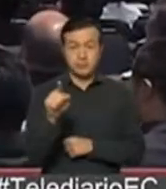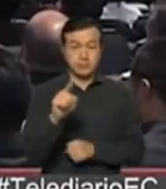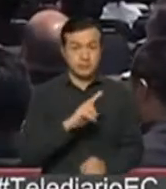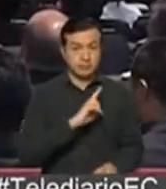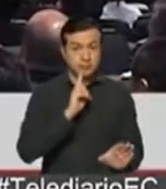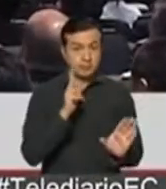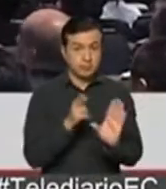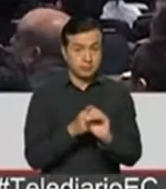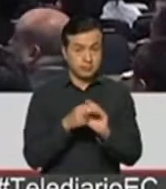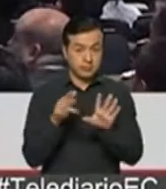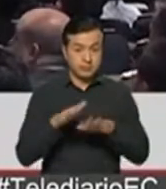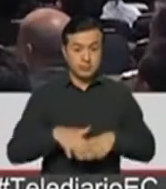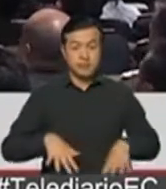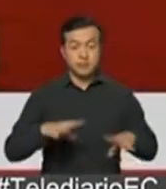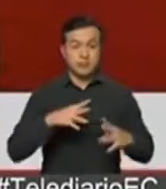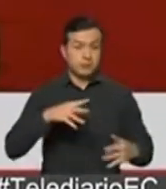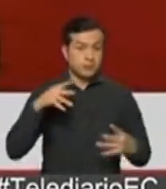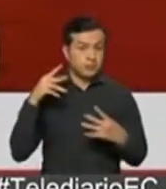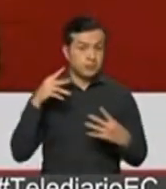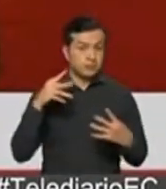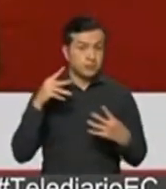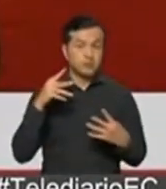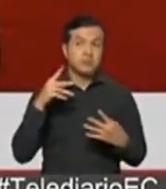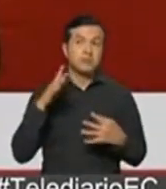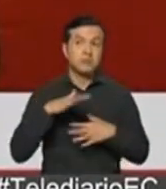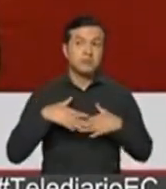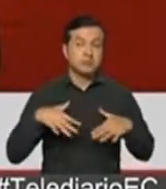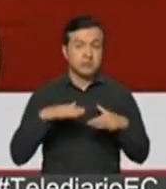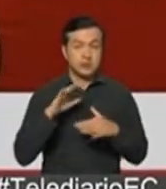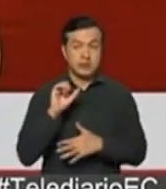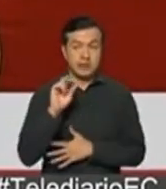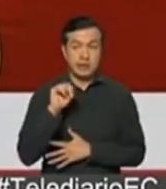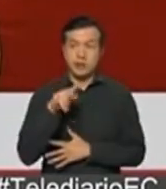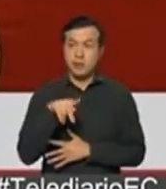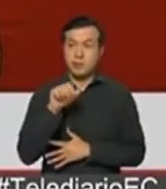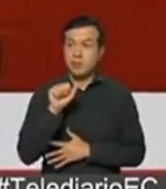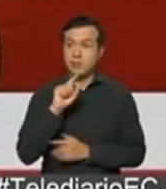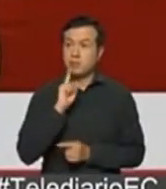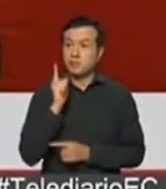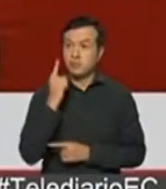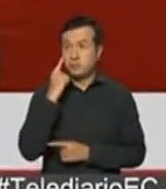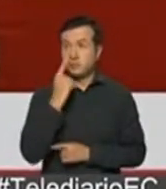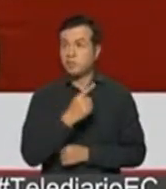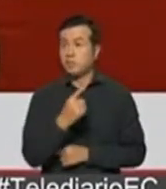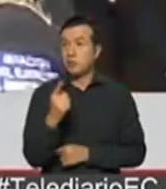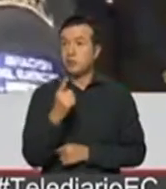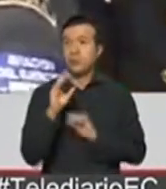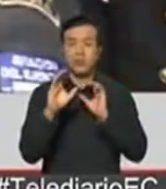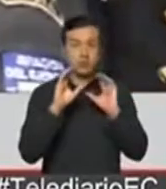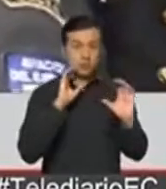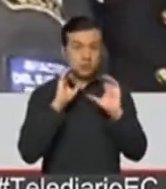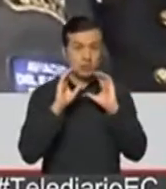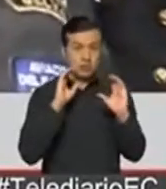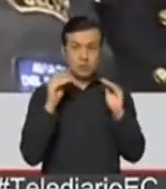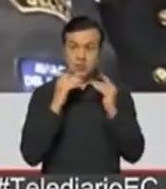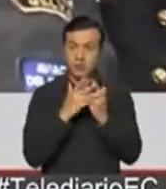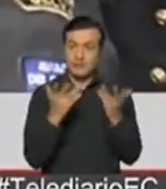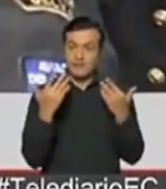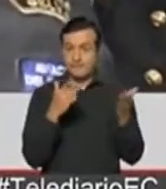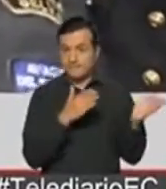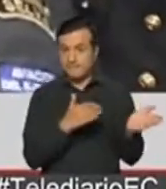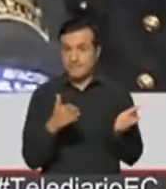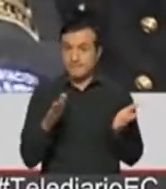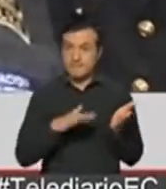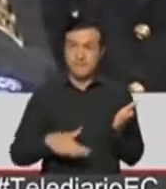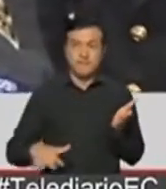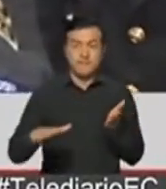y estuvieron en el frente de batalla en el alto cenepa en un conversatorio que se desarrolló en